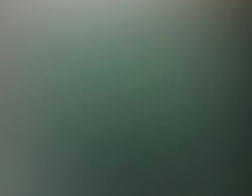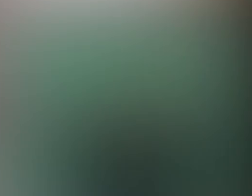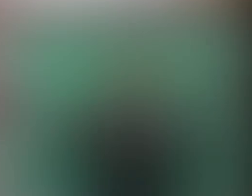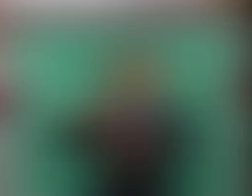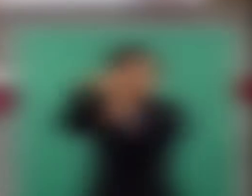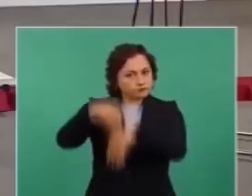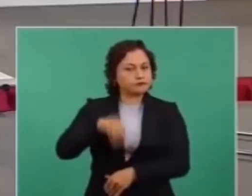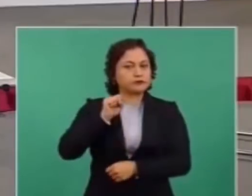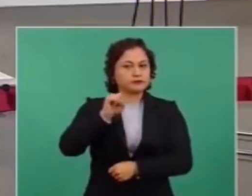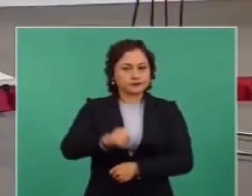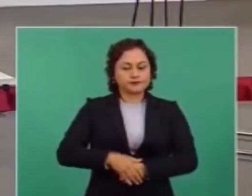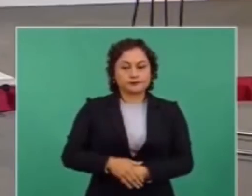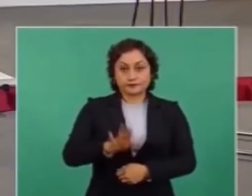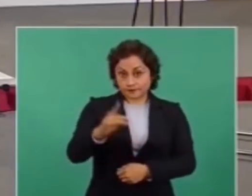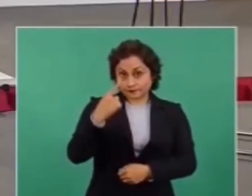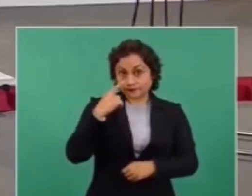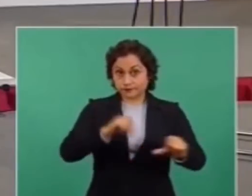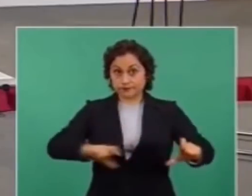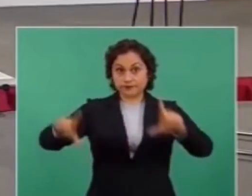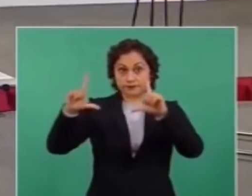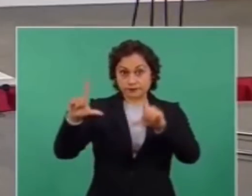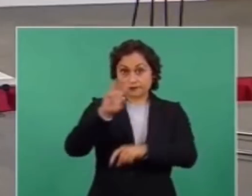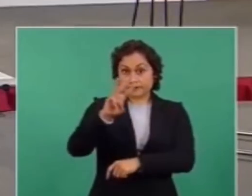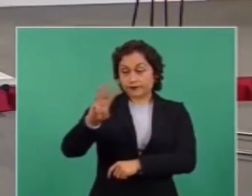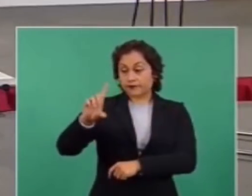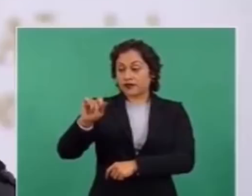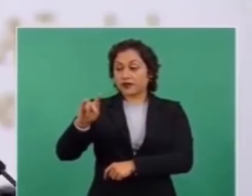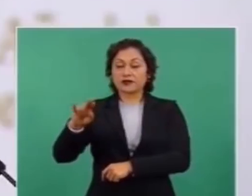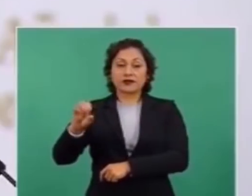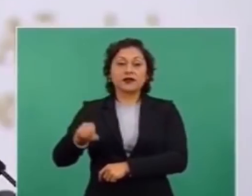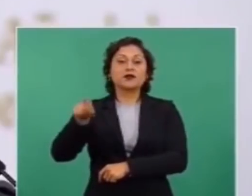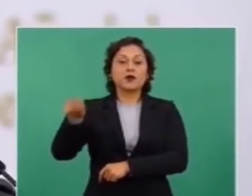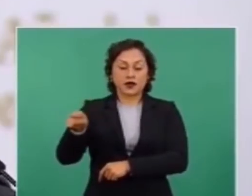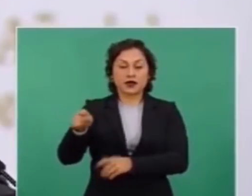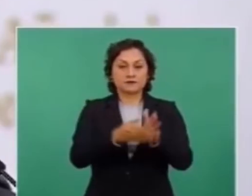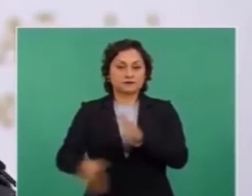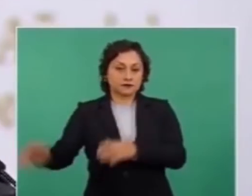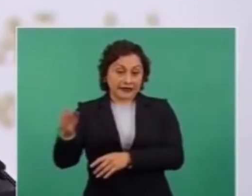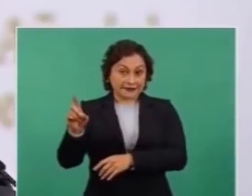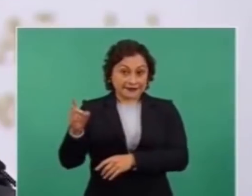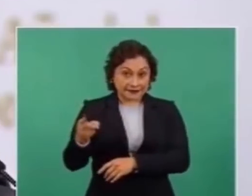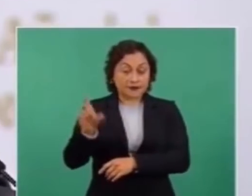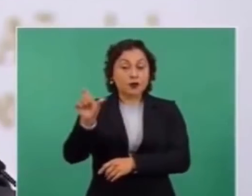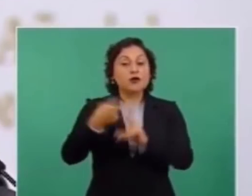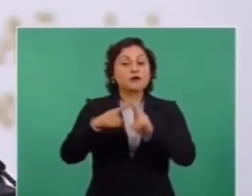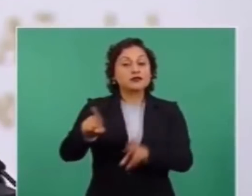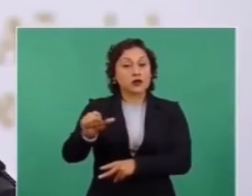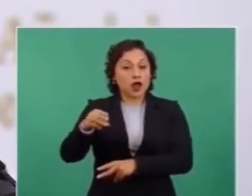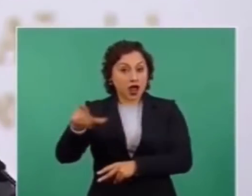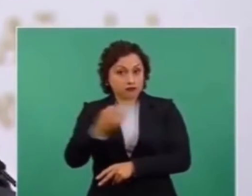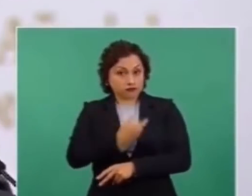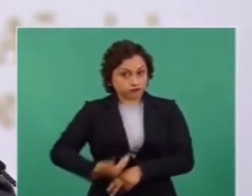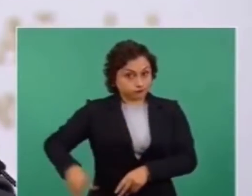cabe mencionar que el sitio latino se fundó el 5 de diciembre de 2019 al quinto día de iniciar este gobierno y desde este momento